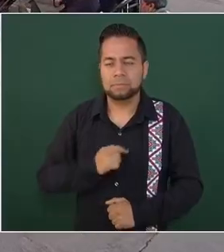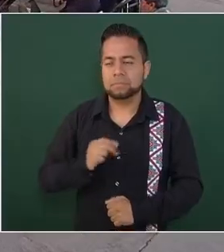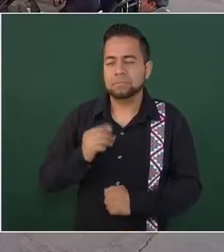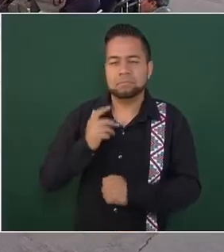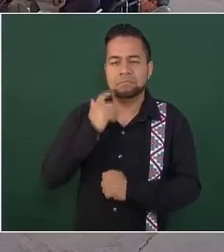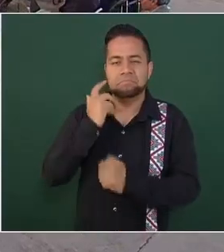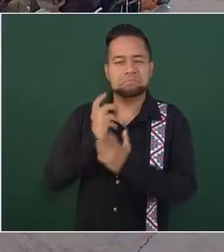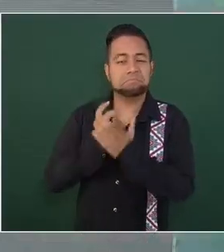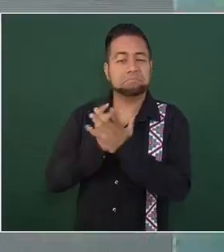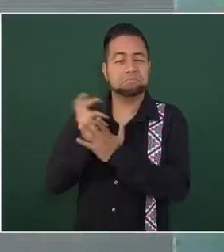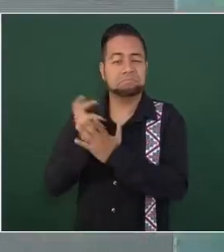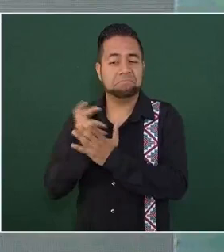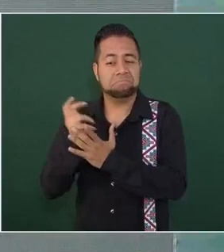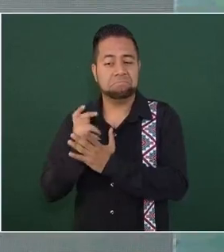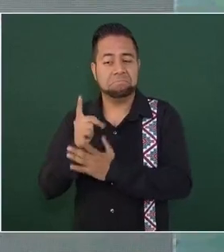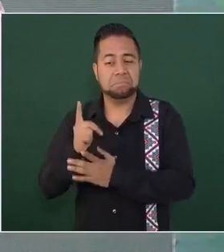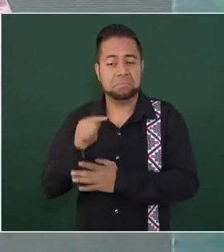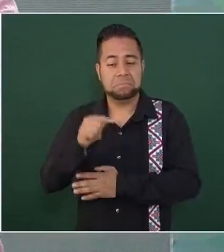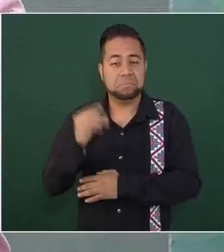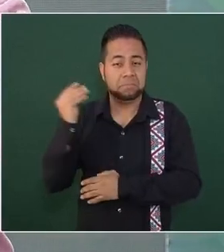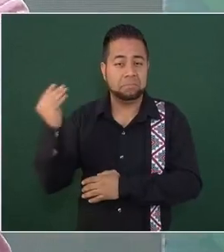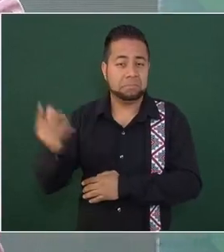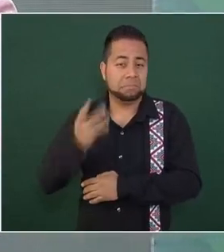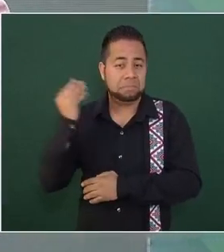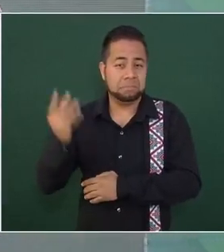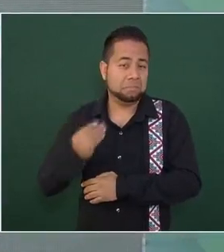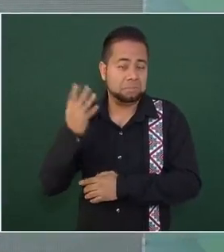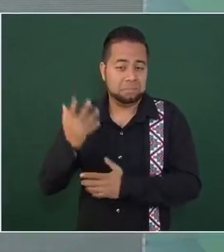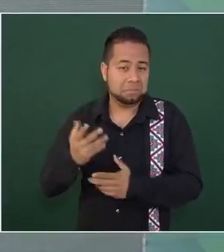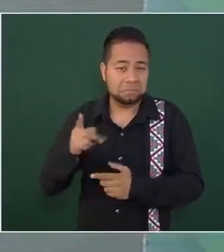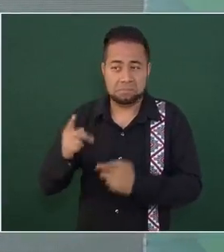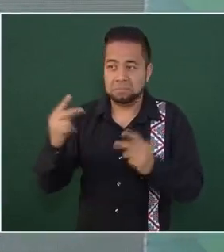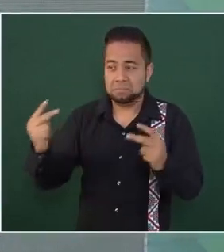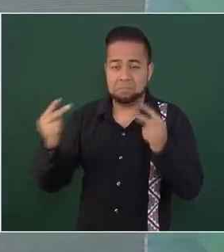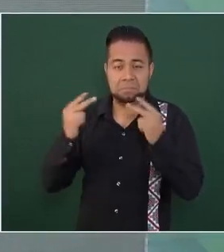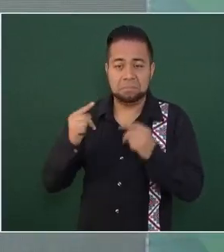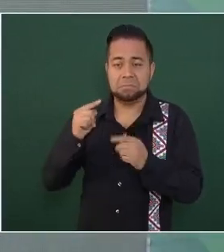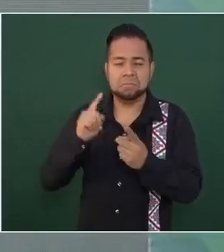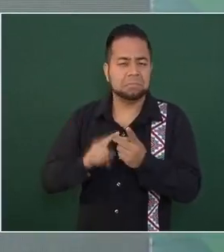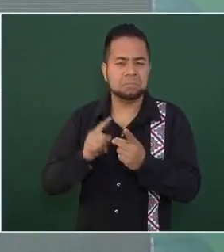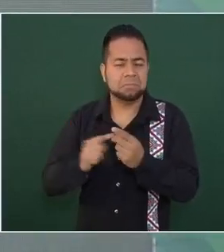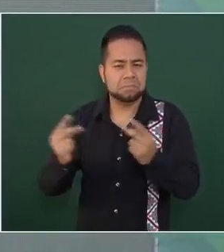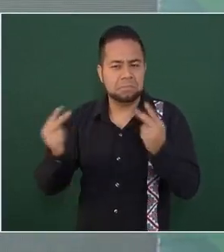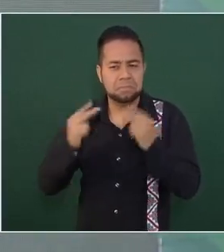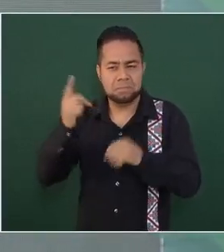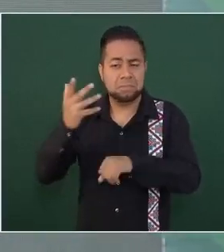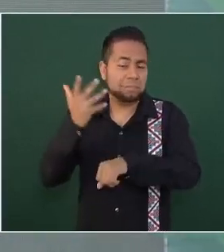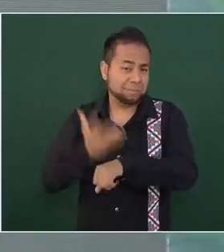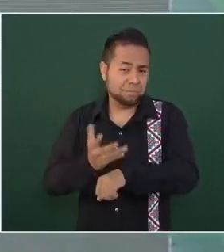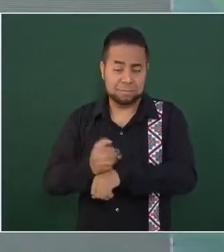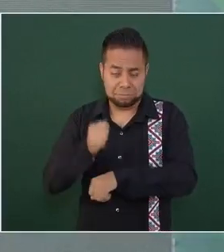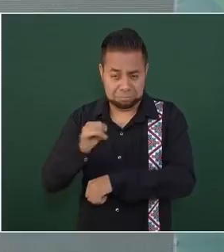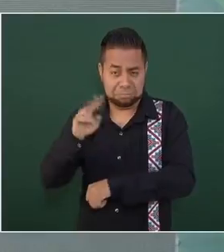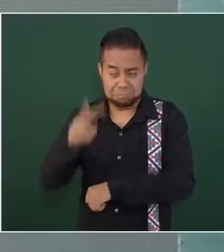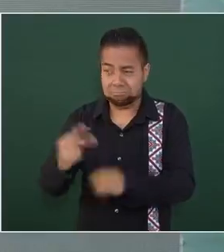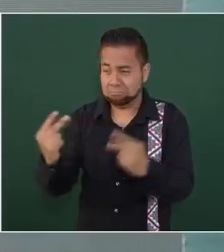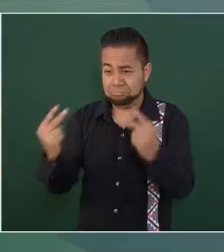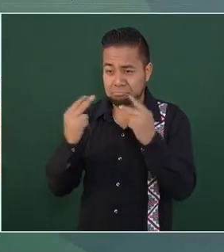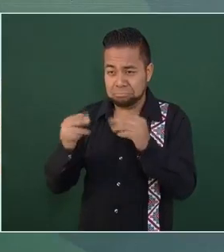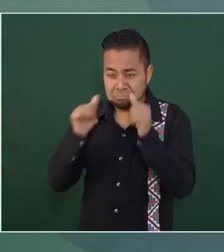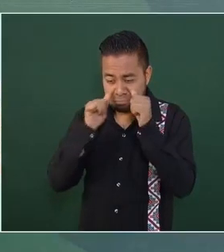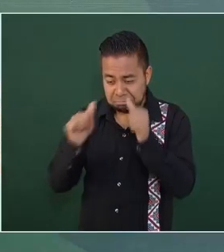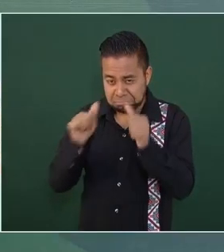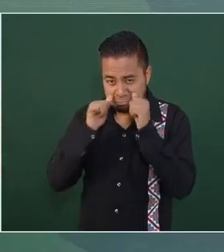pero la mañanera la ven allá en Estados Unidos están